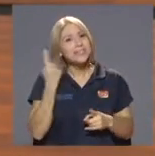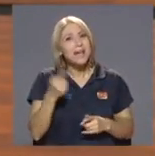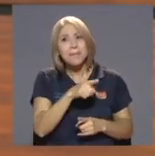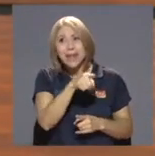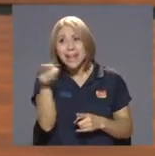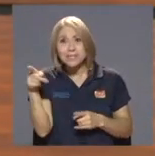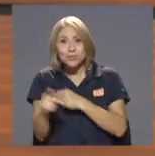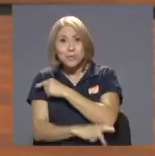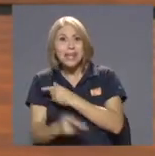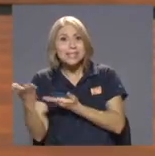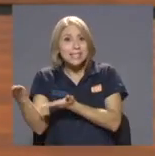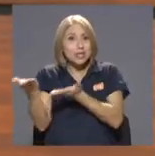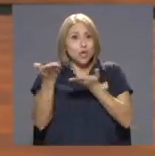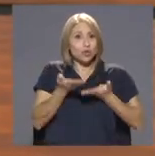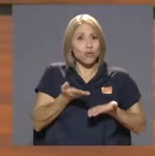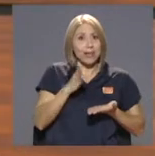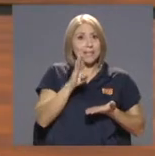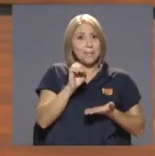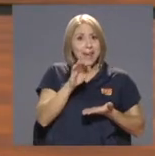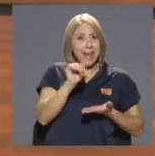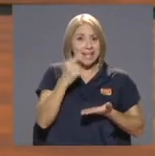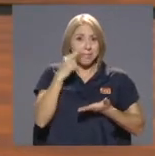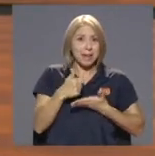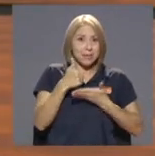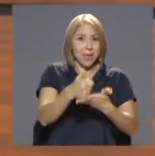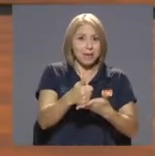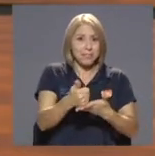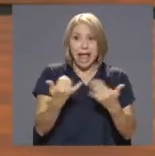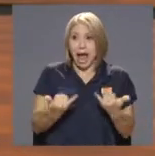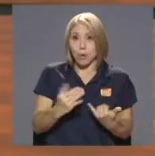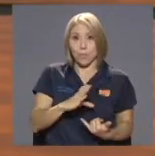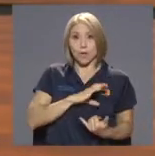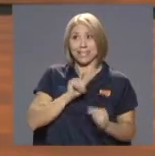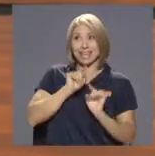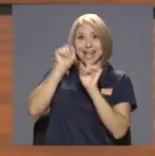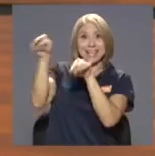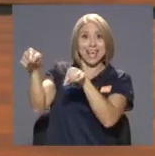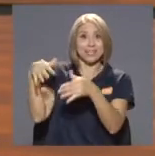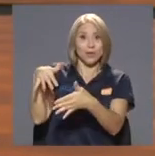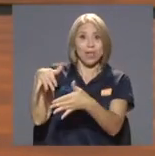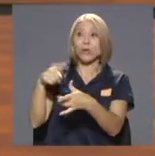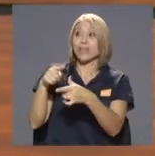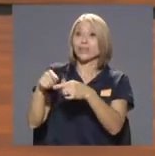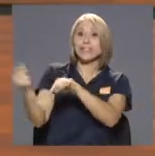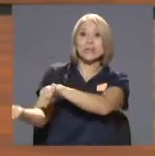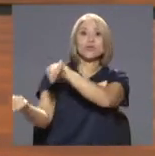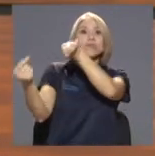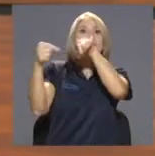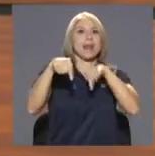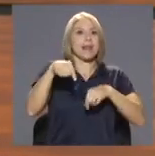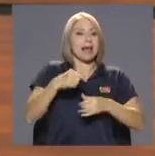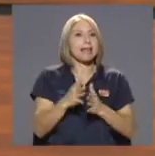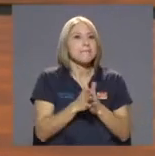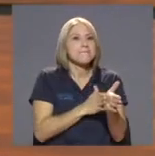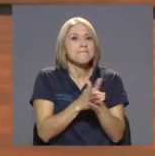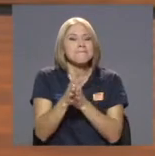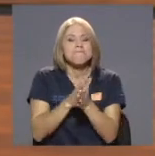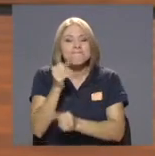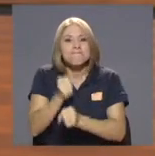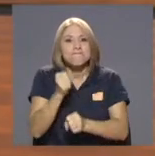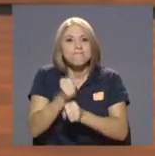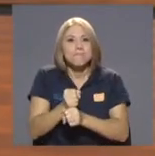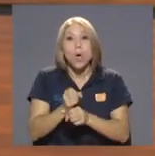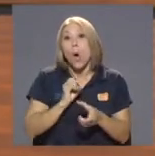ofreciendo becas y tenemos gente en este momento estudiando allá. Entonces, el policía viene con ganas de desarrollar lo que aprende, o los que están aquí tienen ganas de